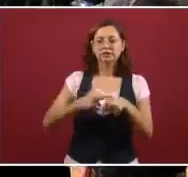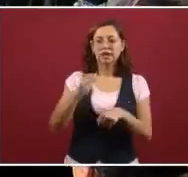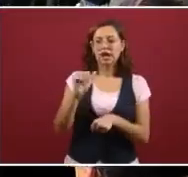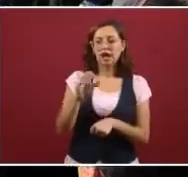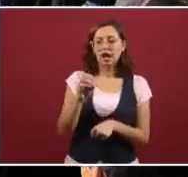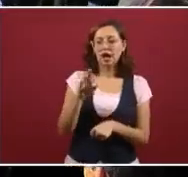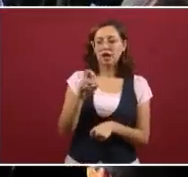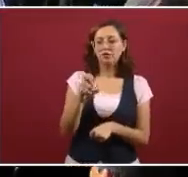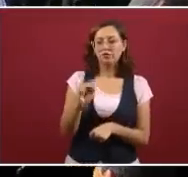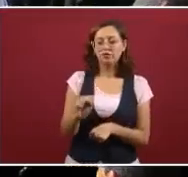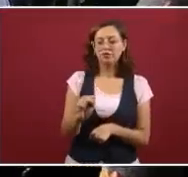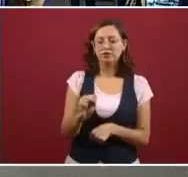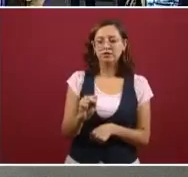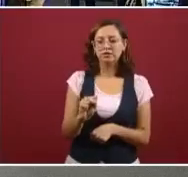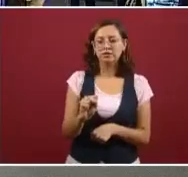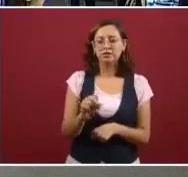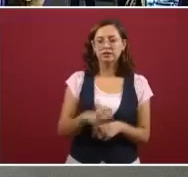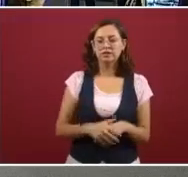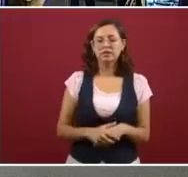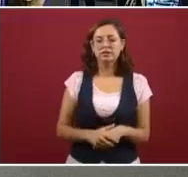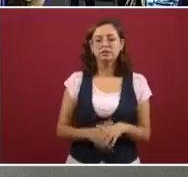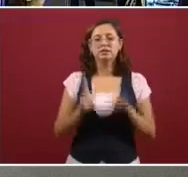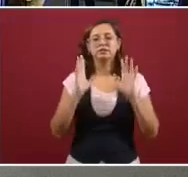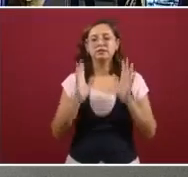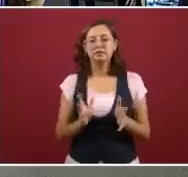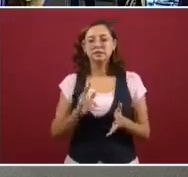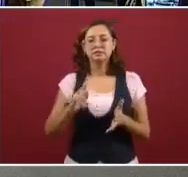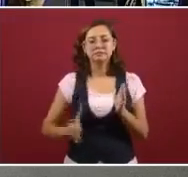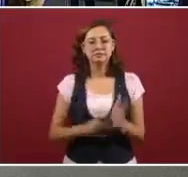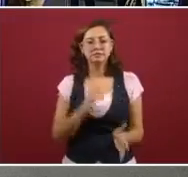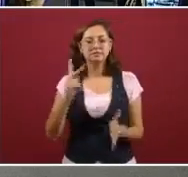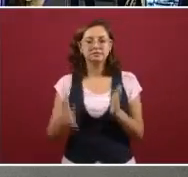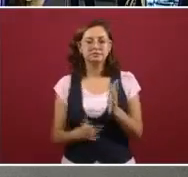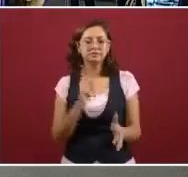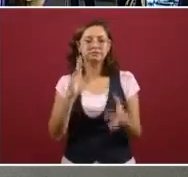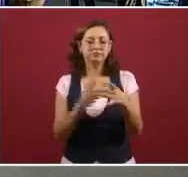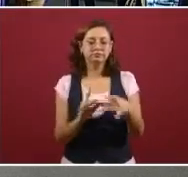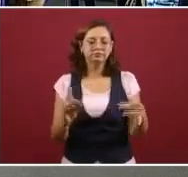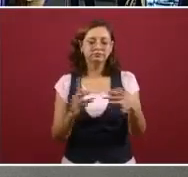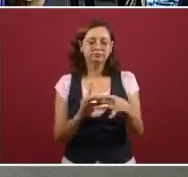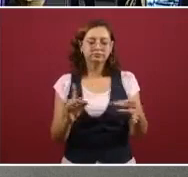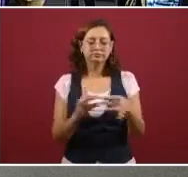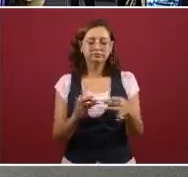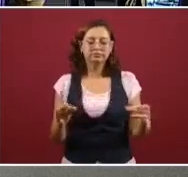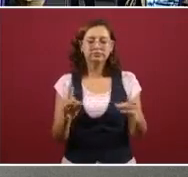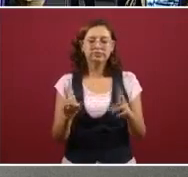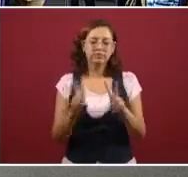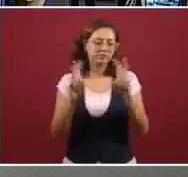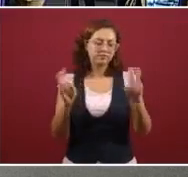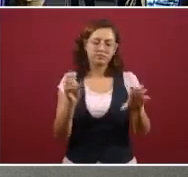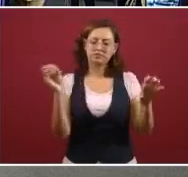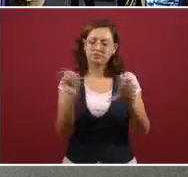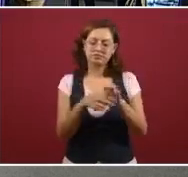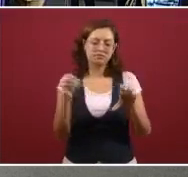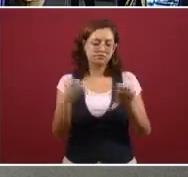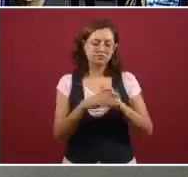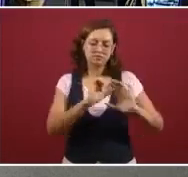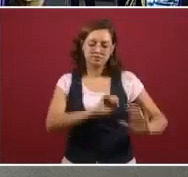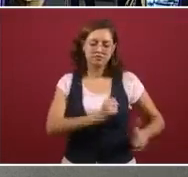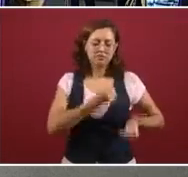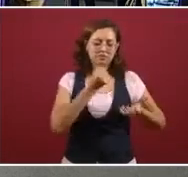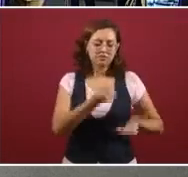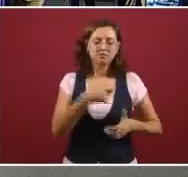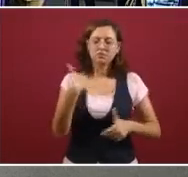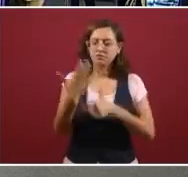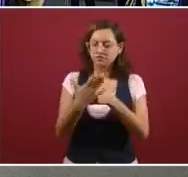Sí. Ya han explicado ampliamente cómo se ha mejorado el manejo del ahorro y obviamente el beneficio